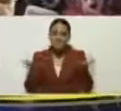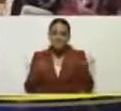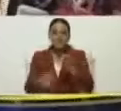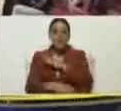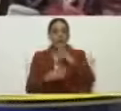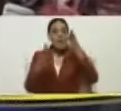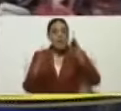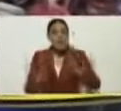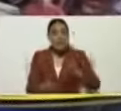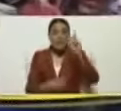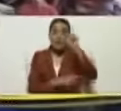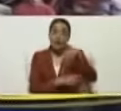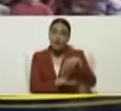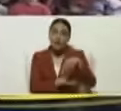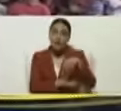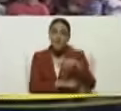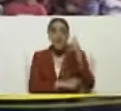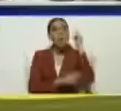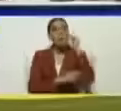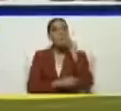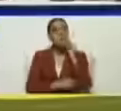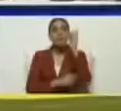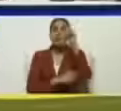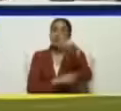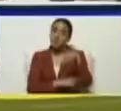cristiano, bolivariano,